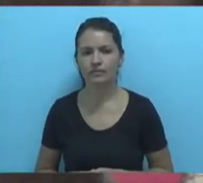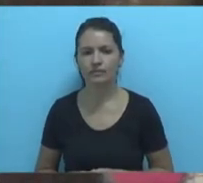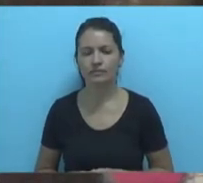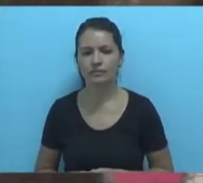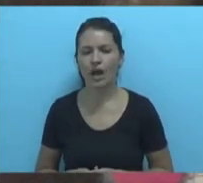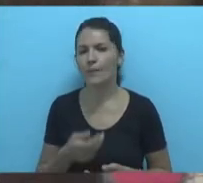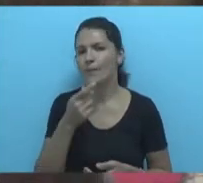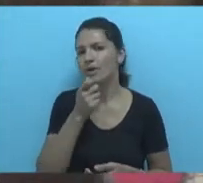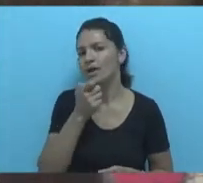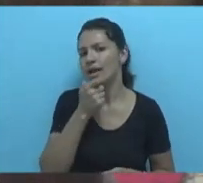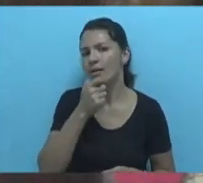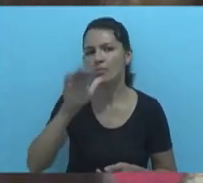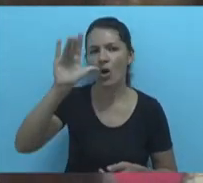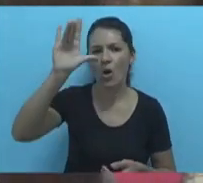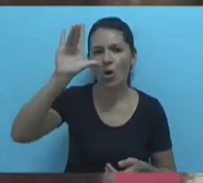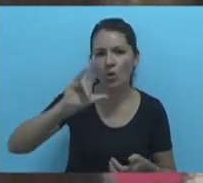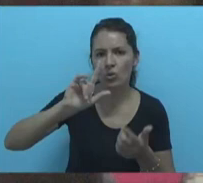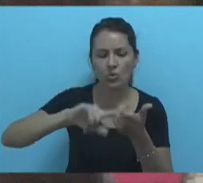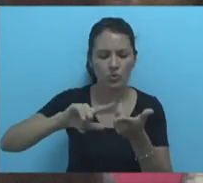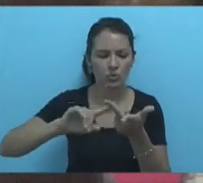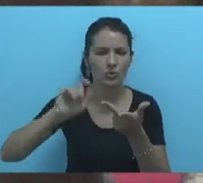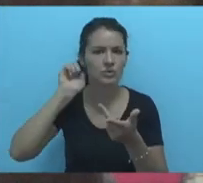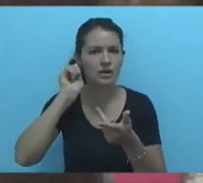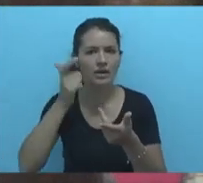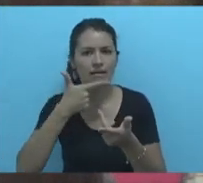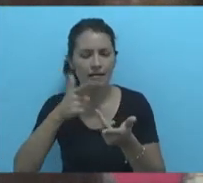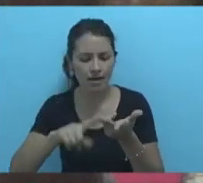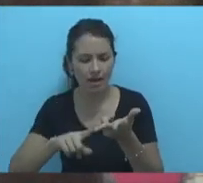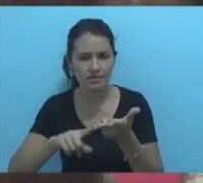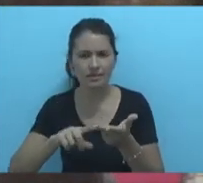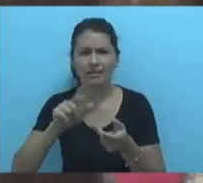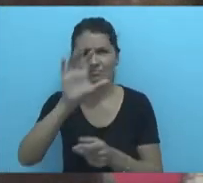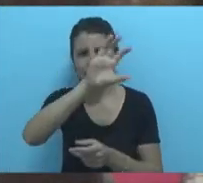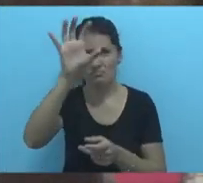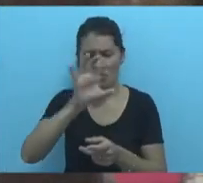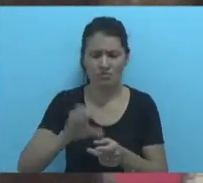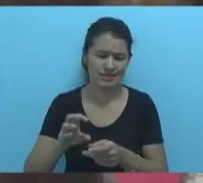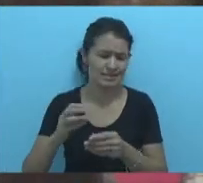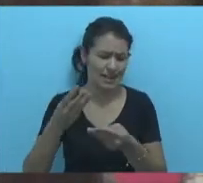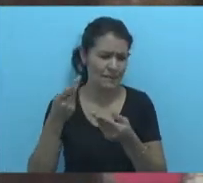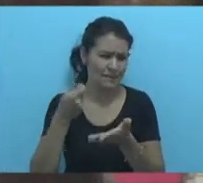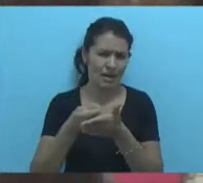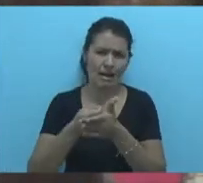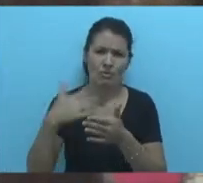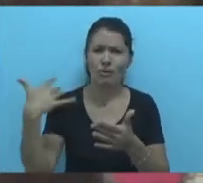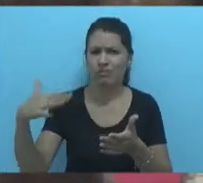también la luz, también el gas. Y aquí en el interior de la República Argentina lo pagamos mucho, pero mucho más